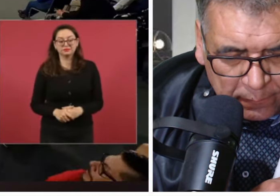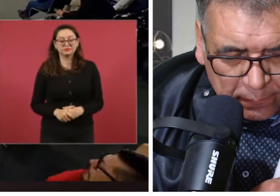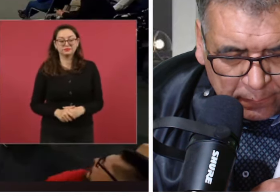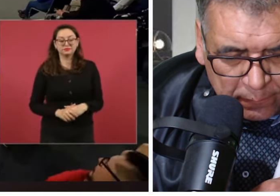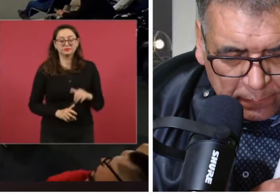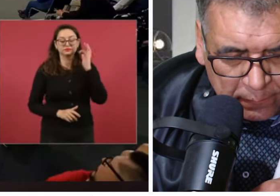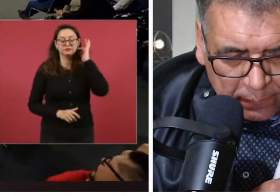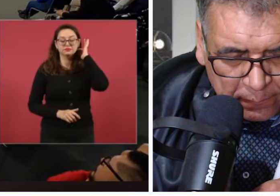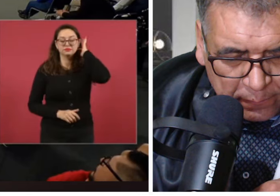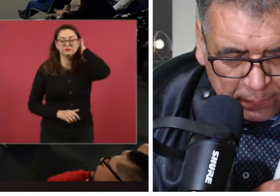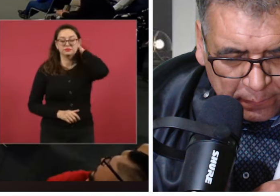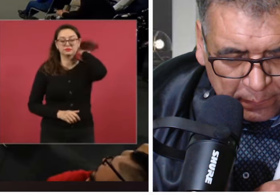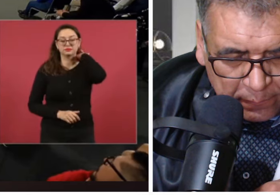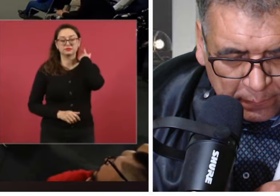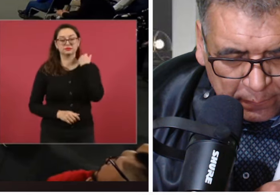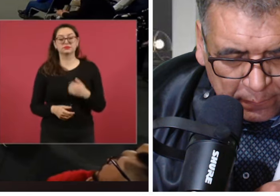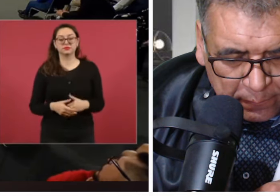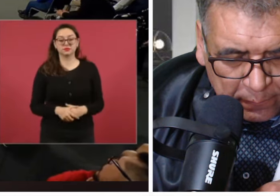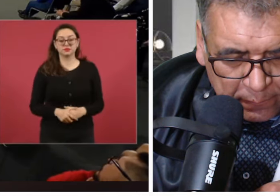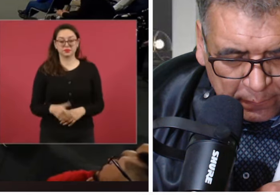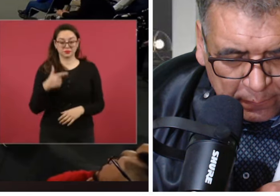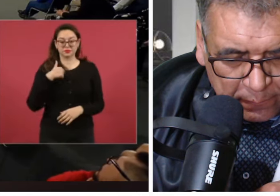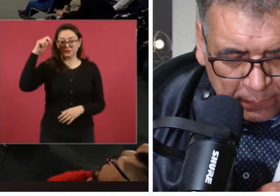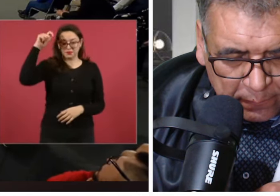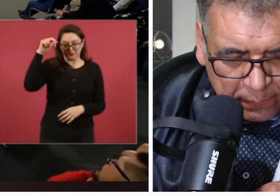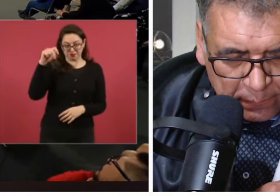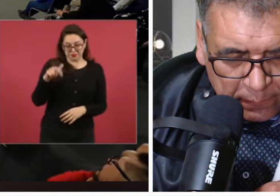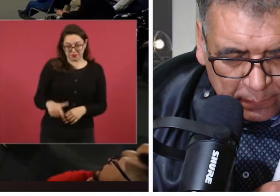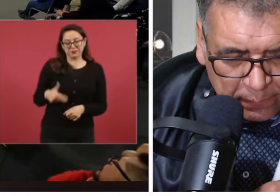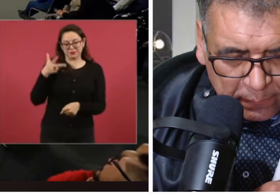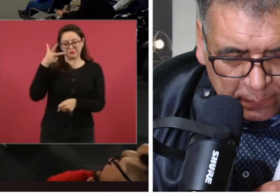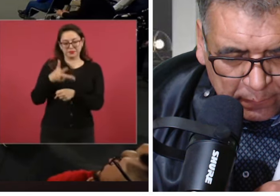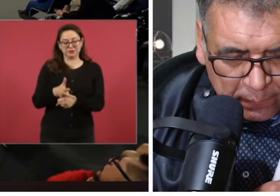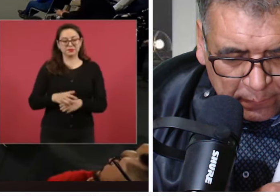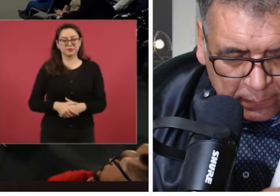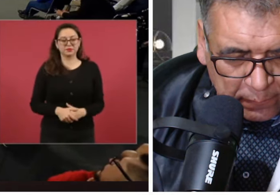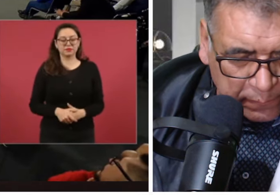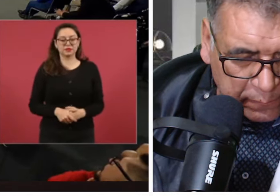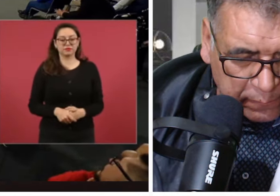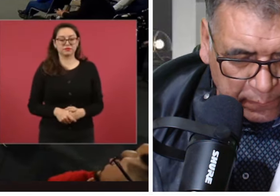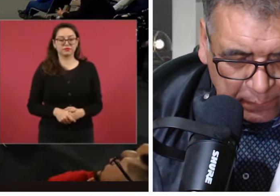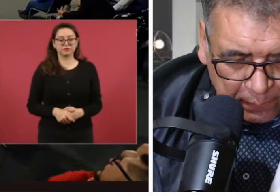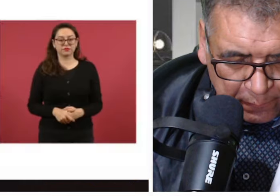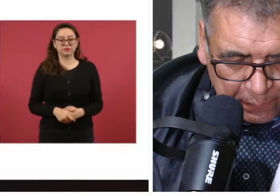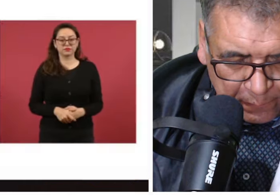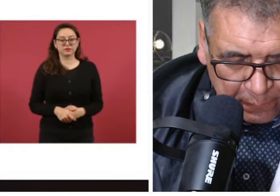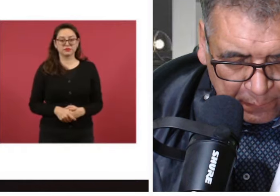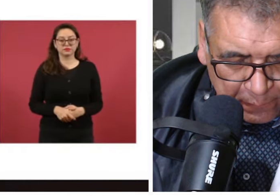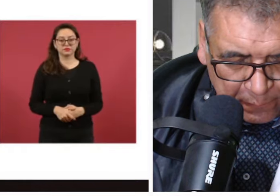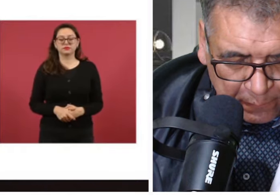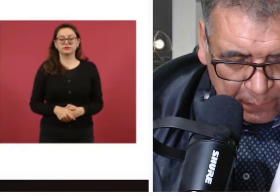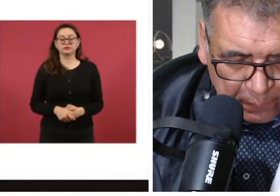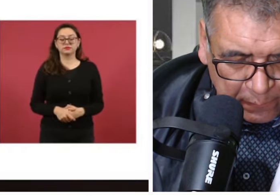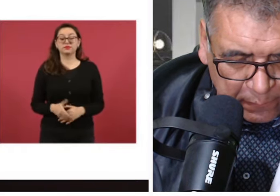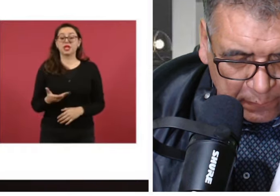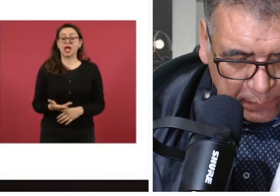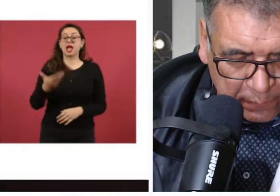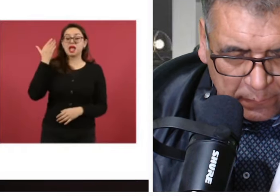Pero ya estaba yo bajando, a ver, ponlo. Cuando estábamos estudiando